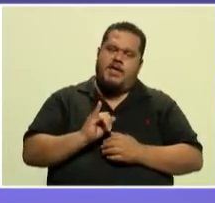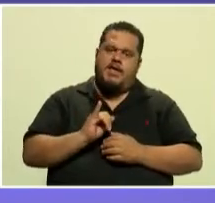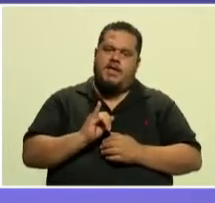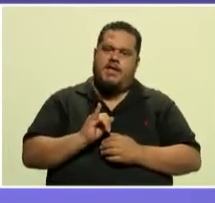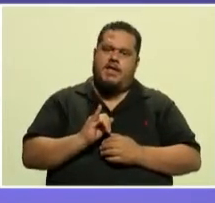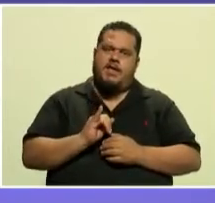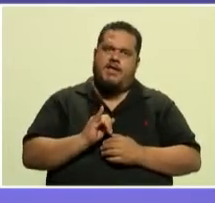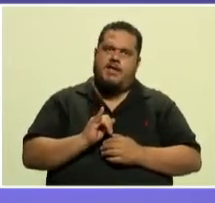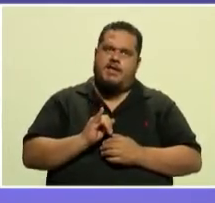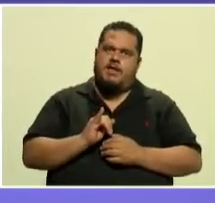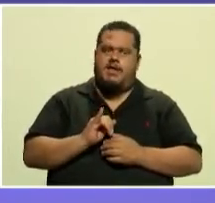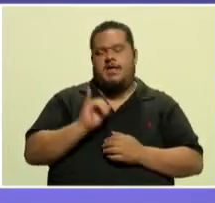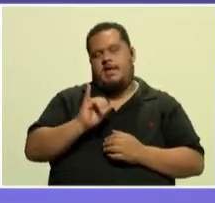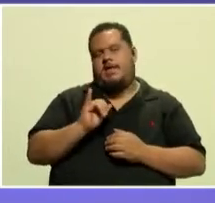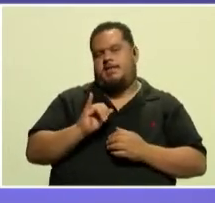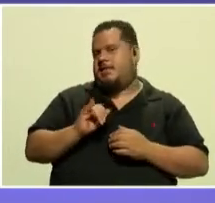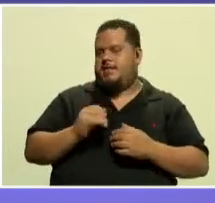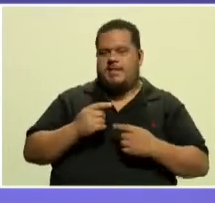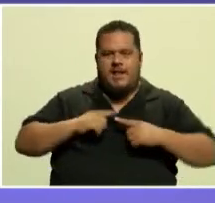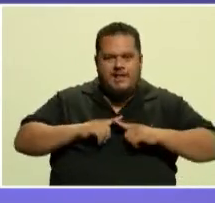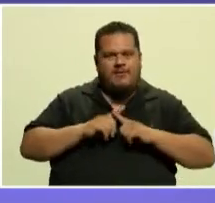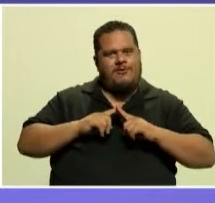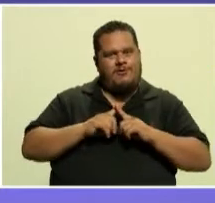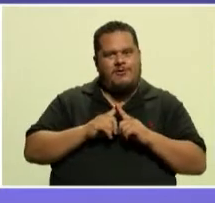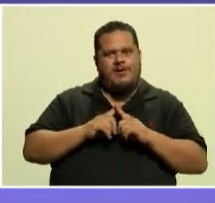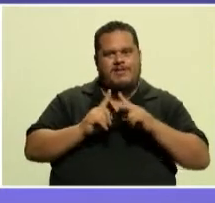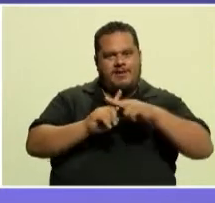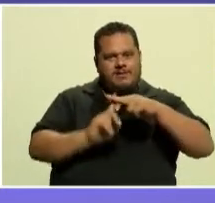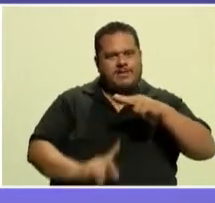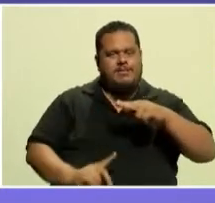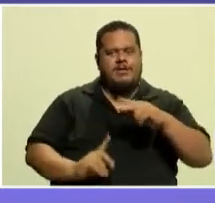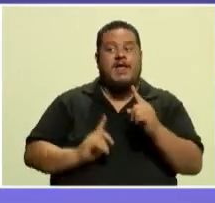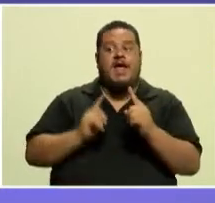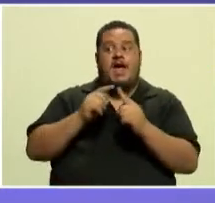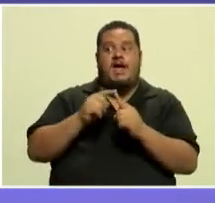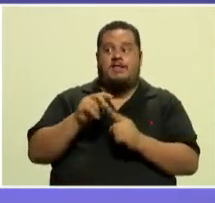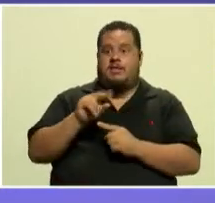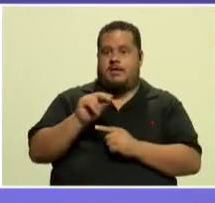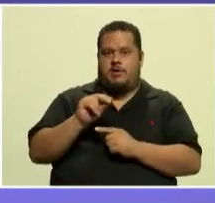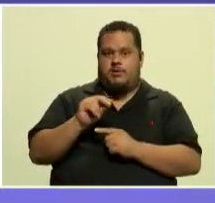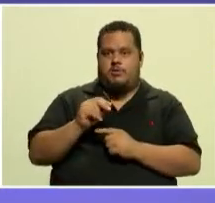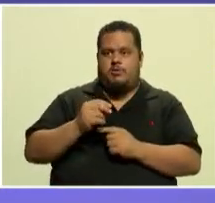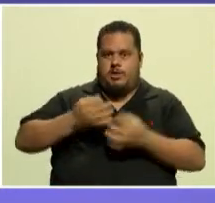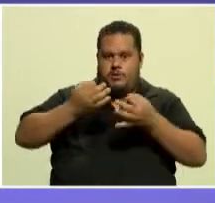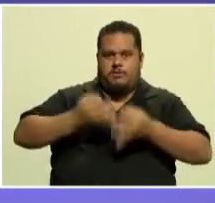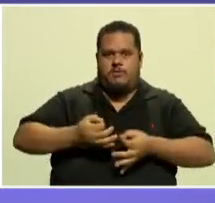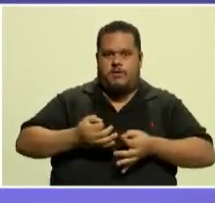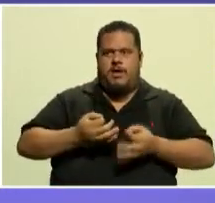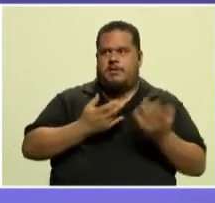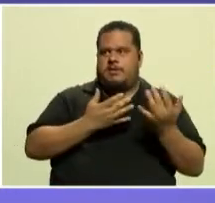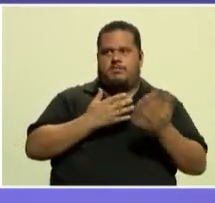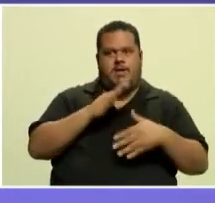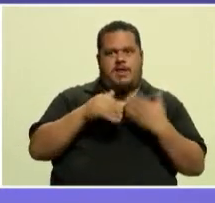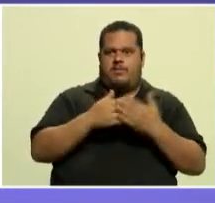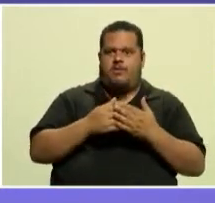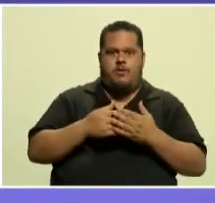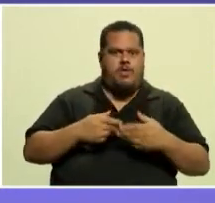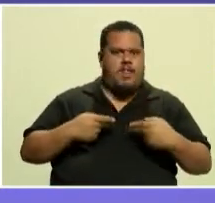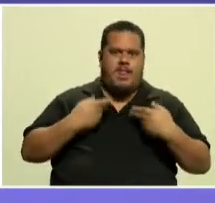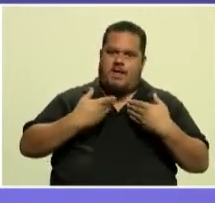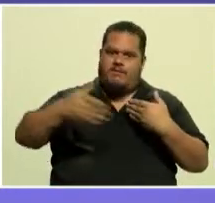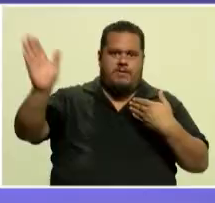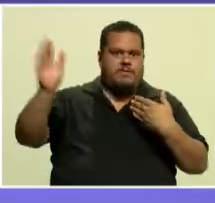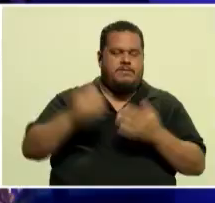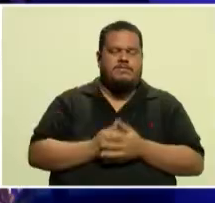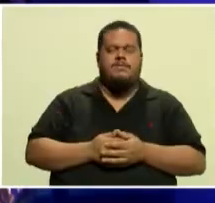gran... ¿verdad? Ese es el gran dolor de los desaparecidos, que hasta que no se haya confirmación se espera toda la vida. ¿Verdad? Hay una